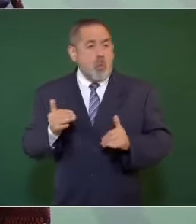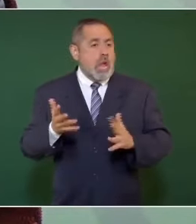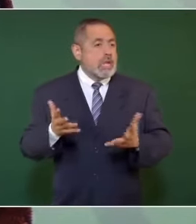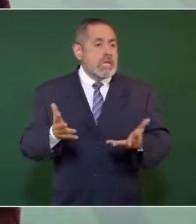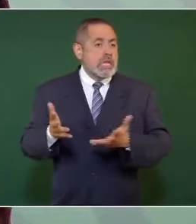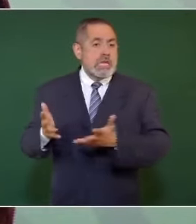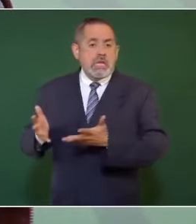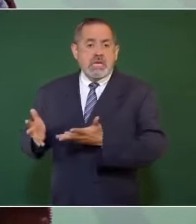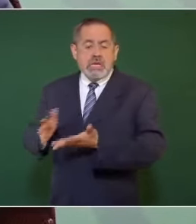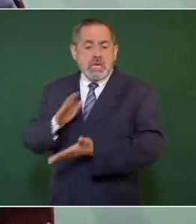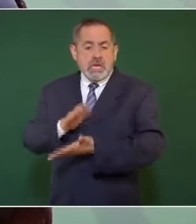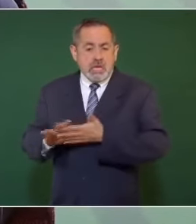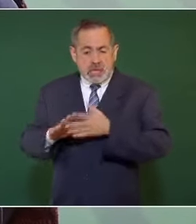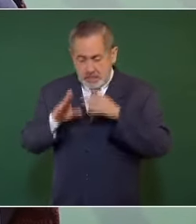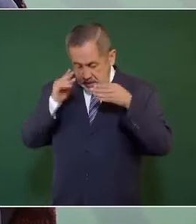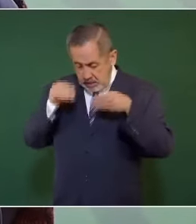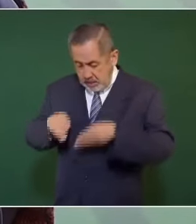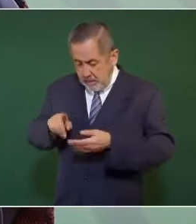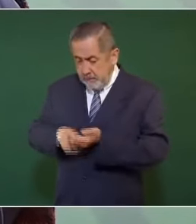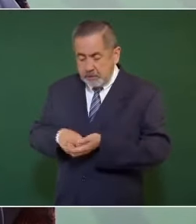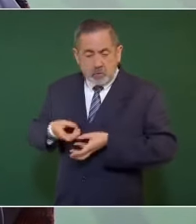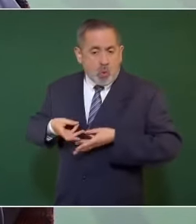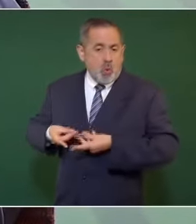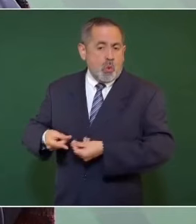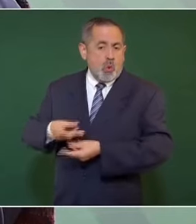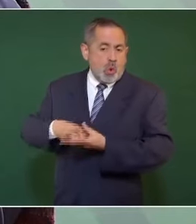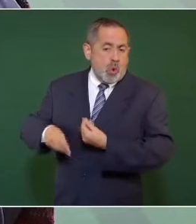El gobierno estaba ensimismado